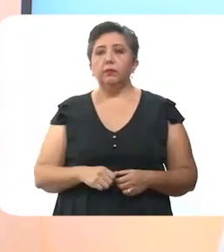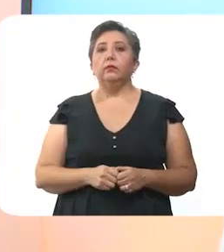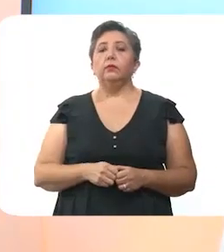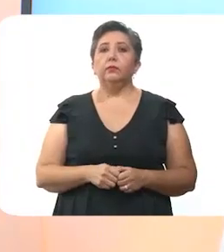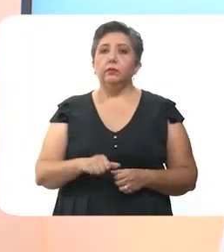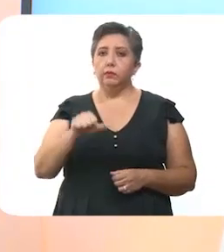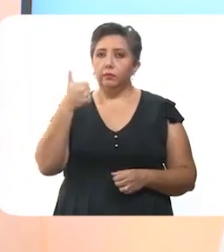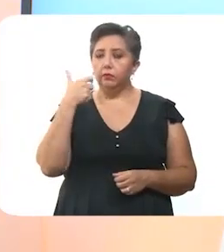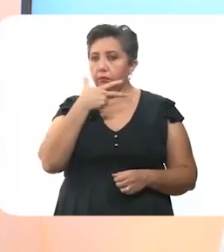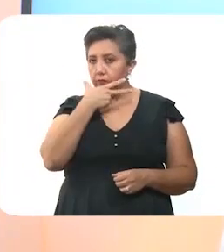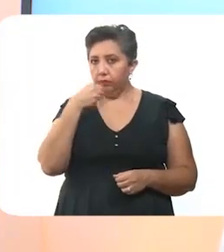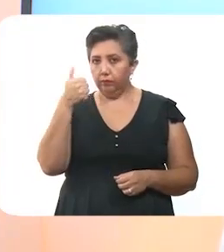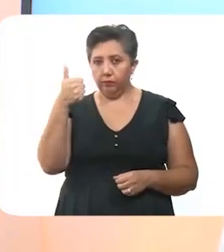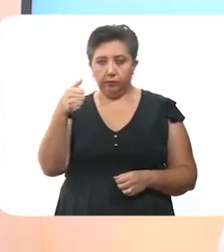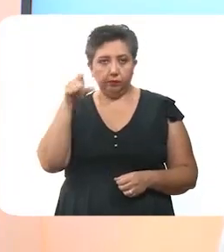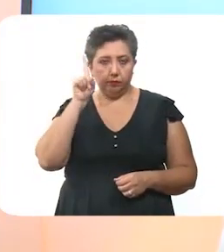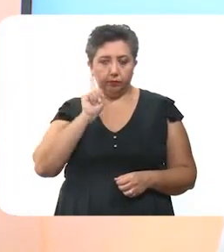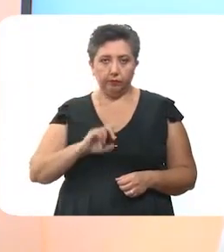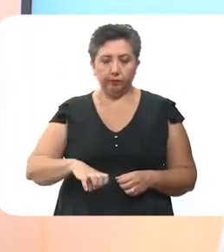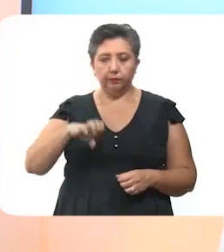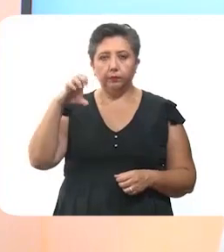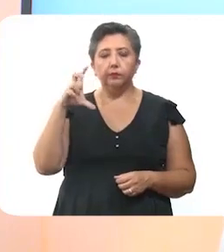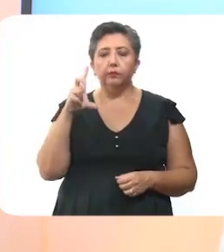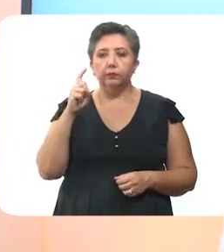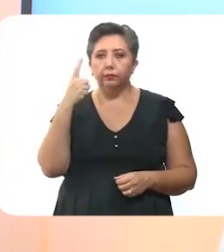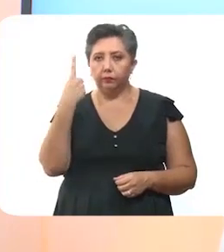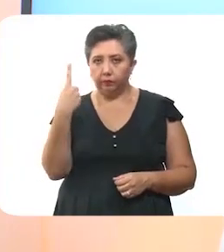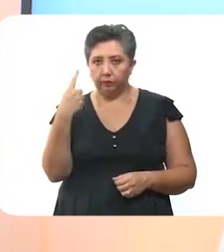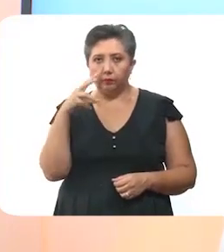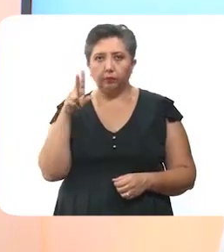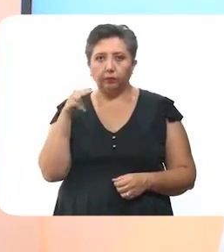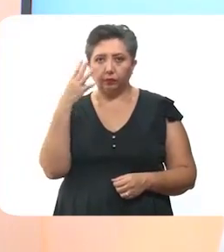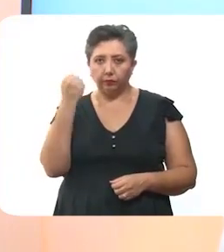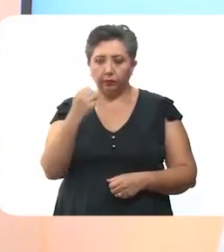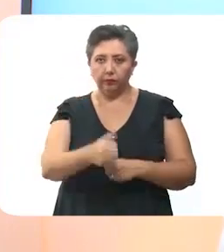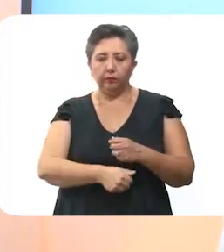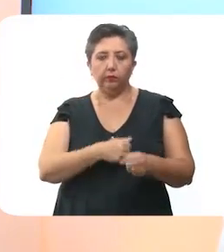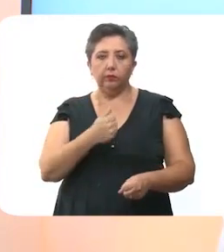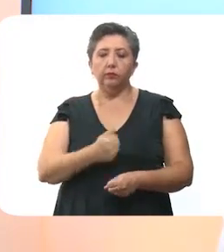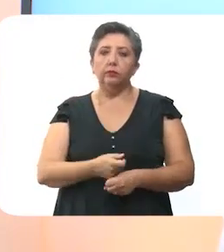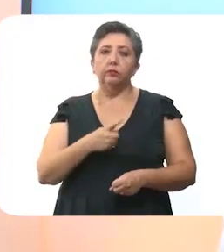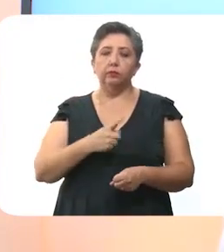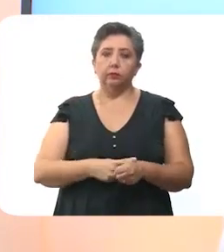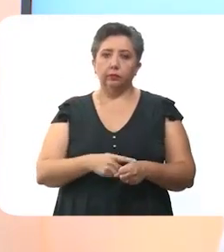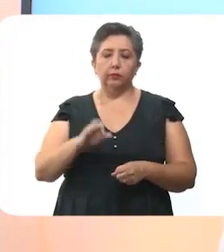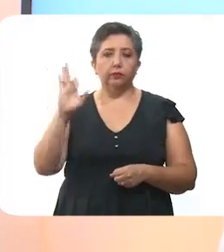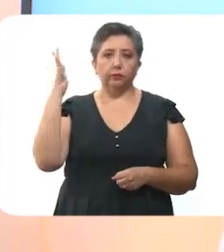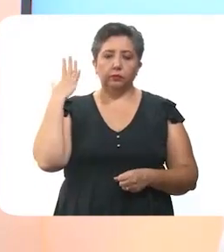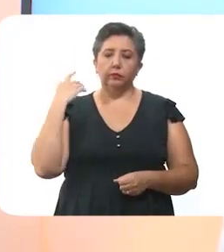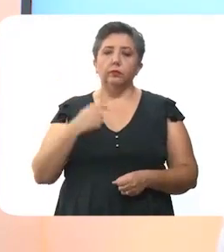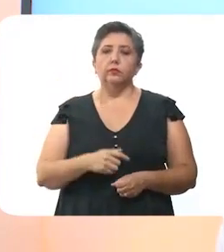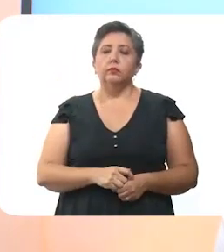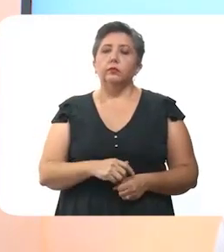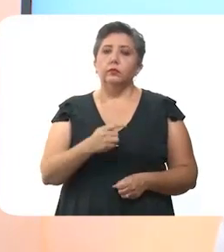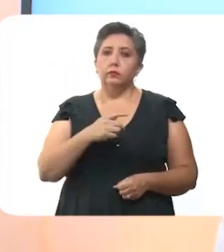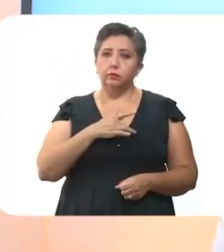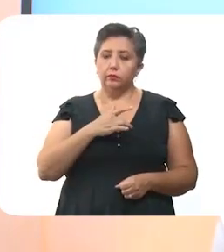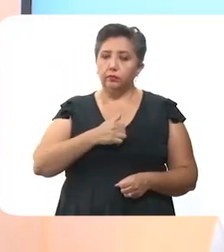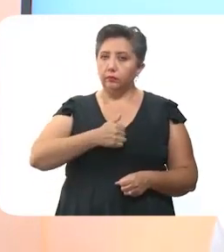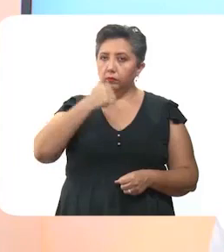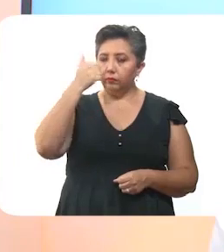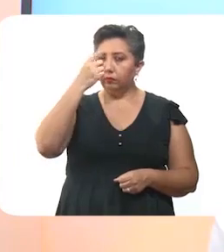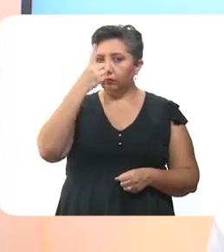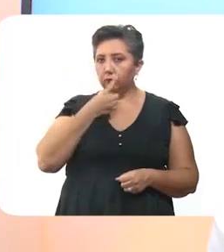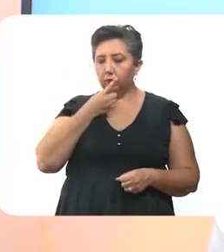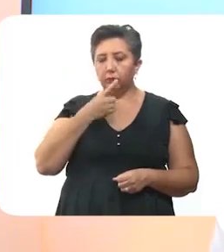trata de 11 hombres y 6 mujeres con un rango de edad de 31 a 89 años. Sus principales enfermedades fueron hipertensión